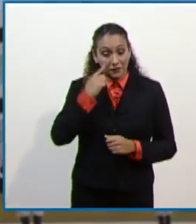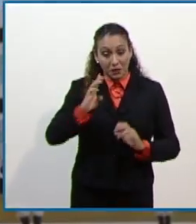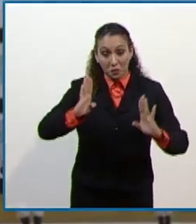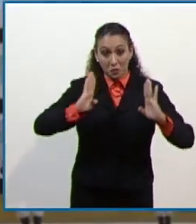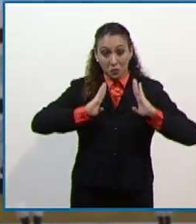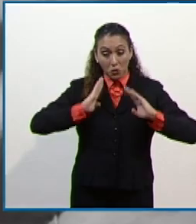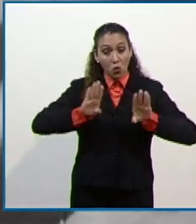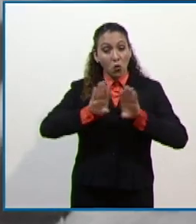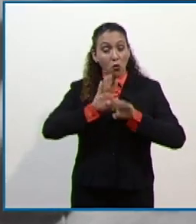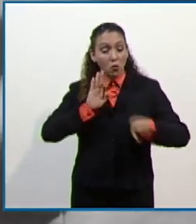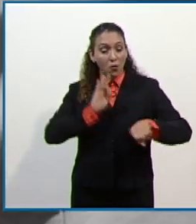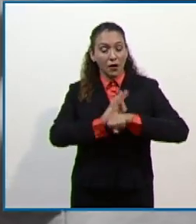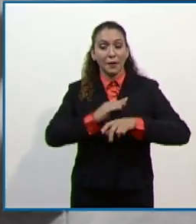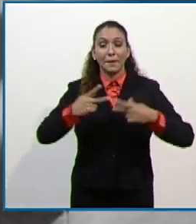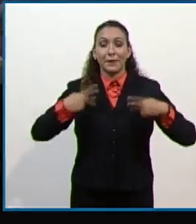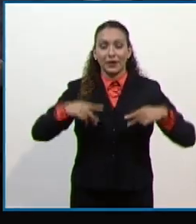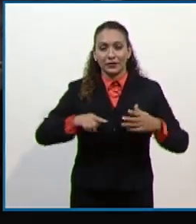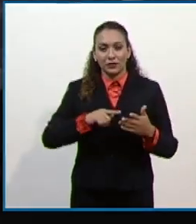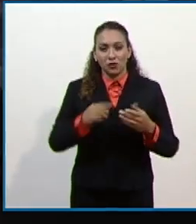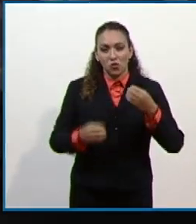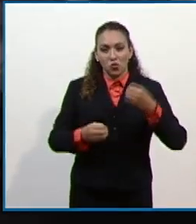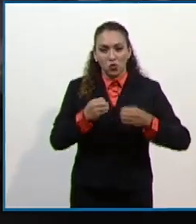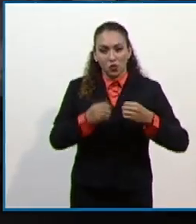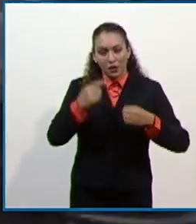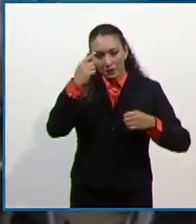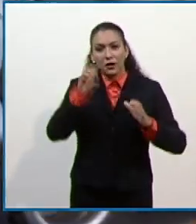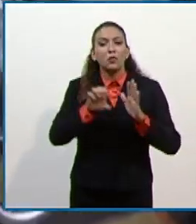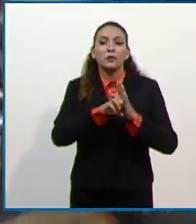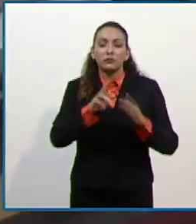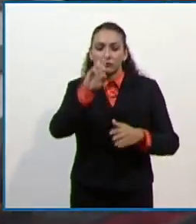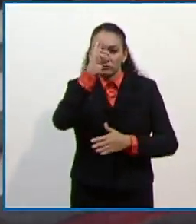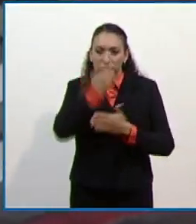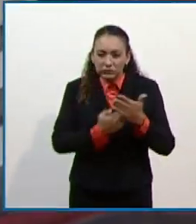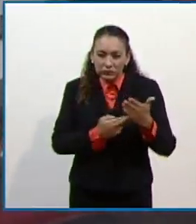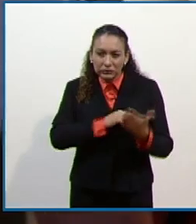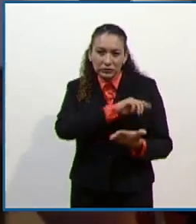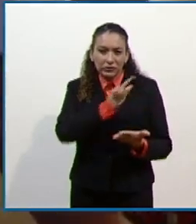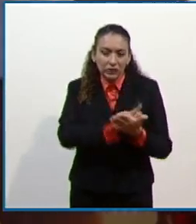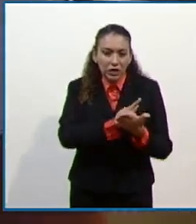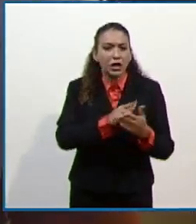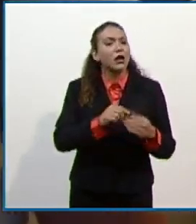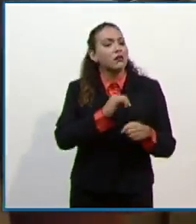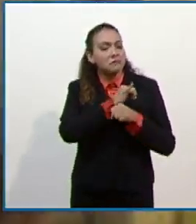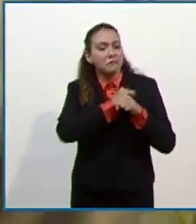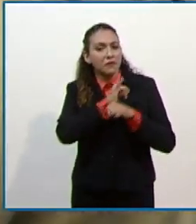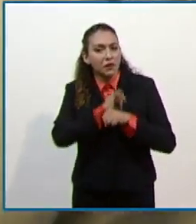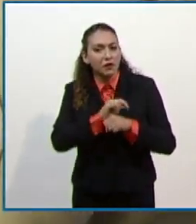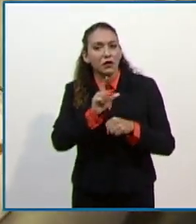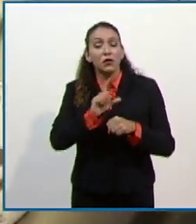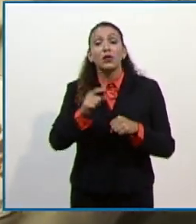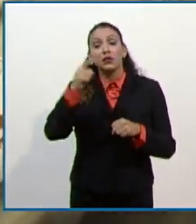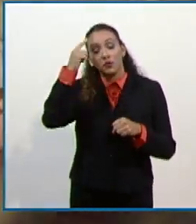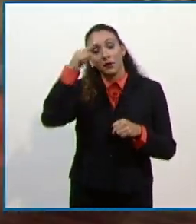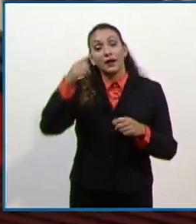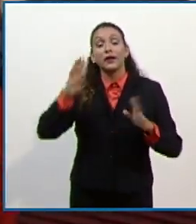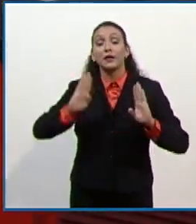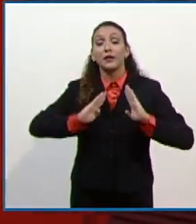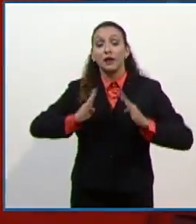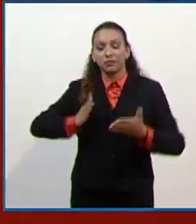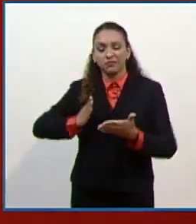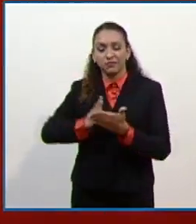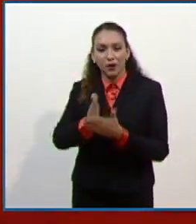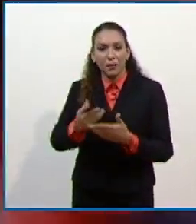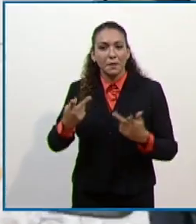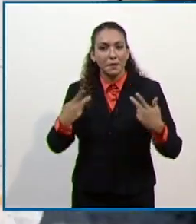dar a la Guardia Nacional más facultades de investigación de delitos e incrementar la intervención militar en la vida pública. Es por